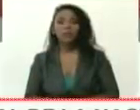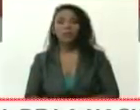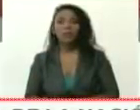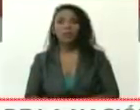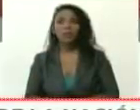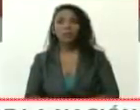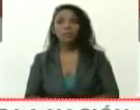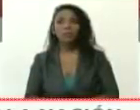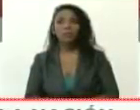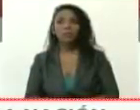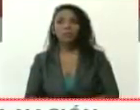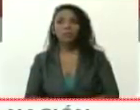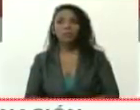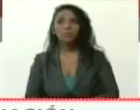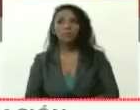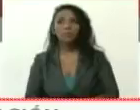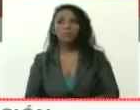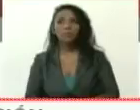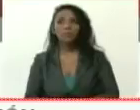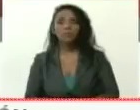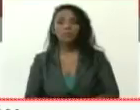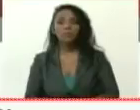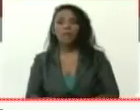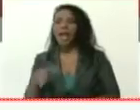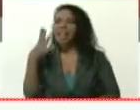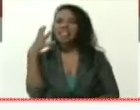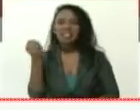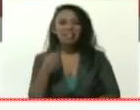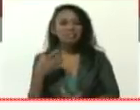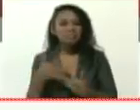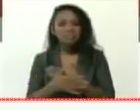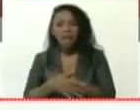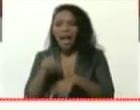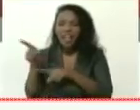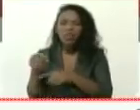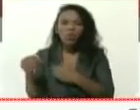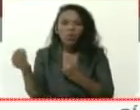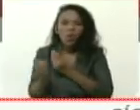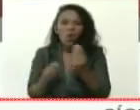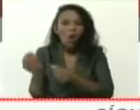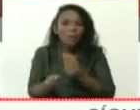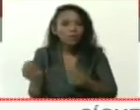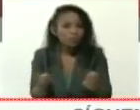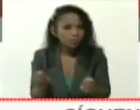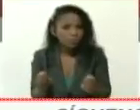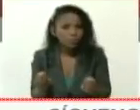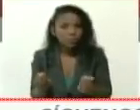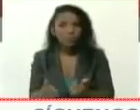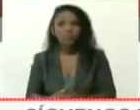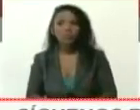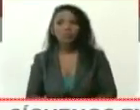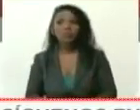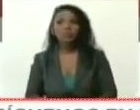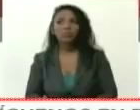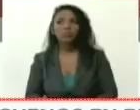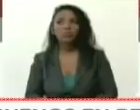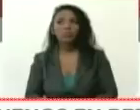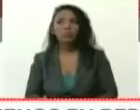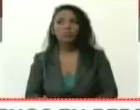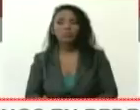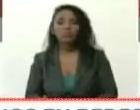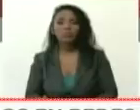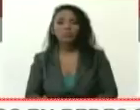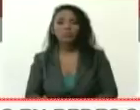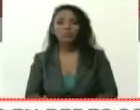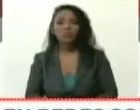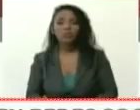pero para entender de dónde viene esto y entender que somos un continente